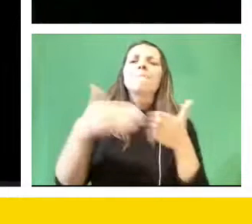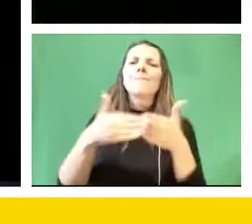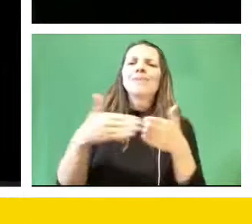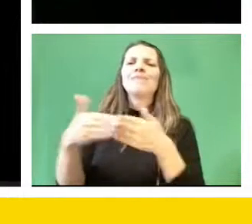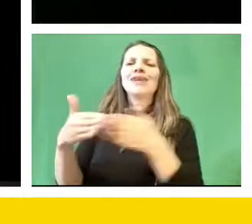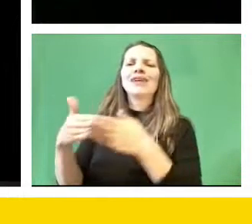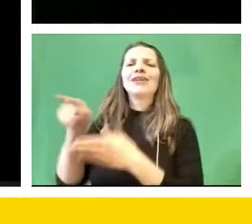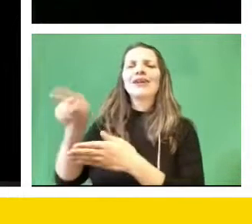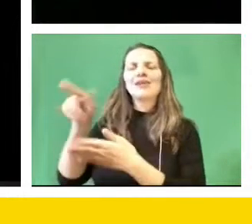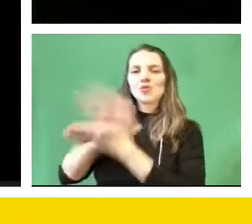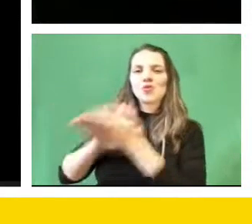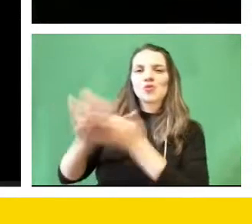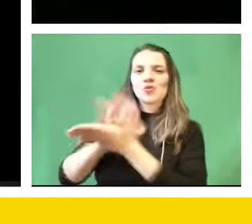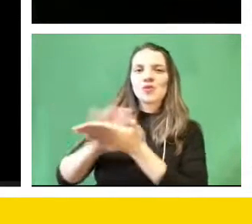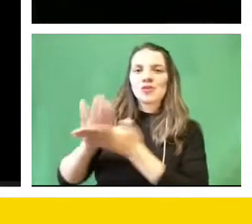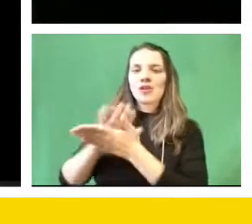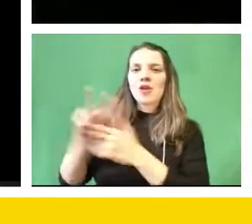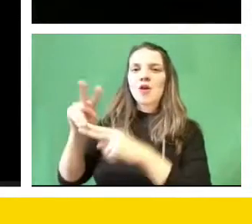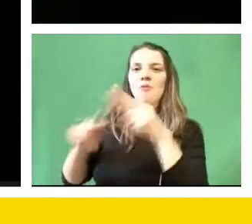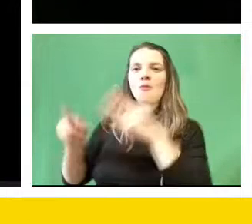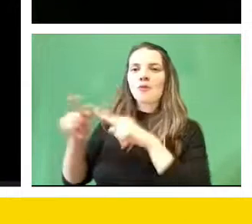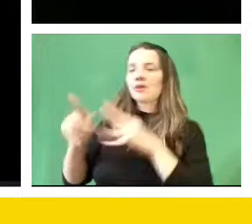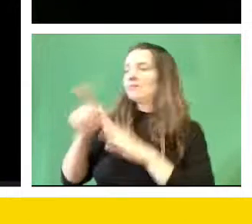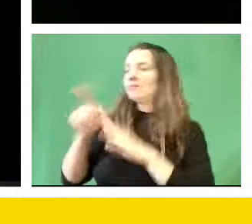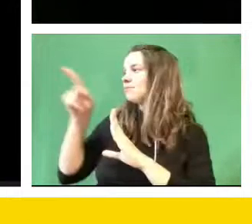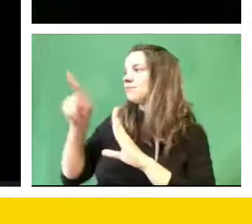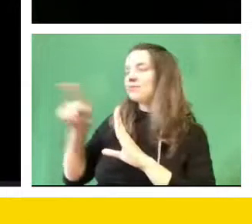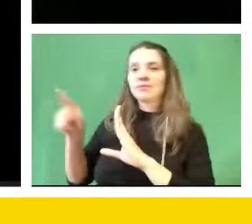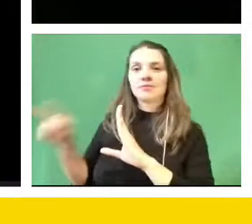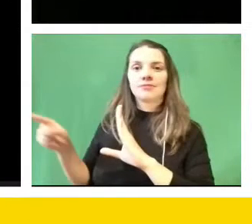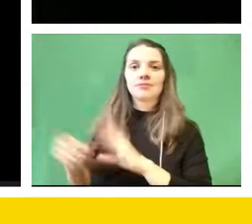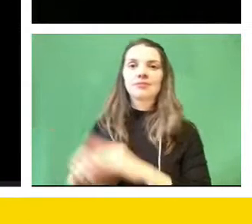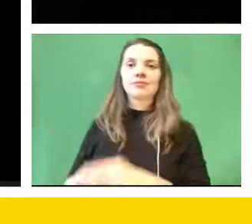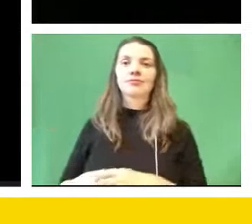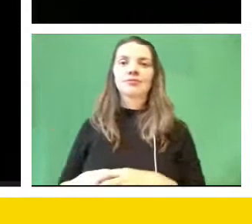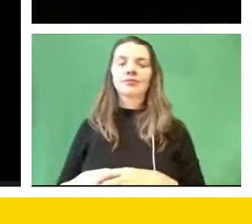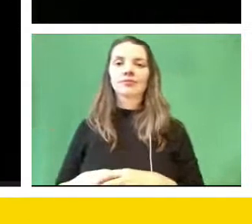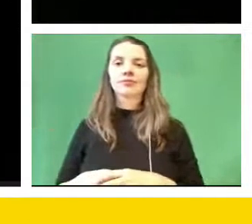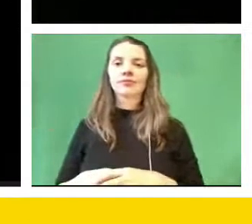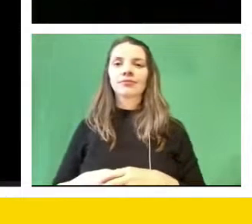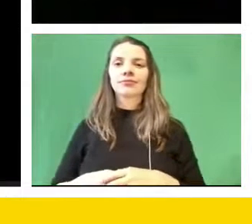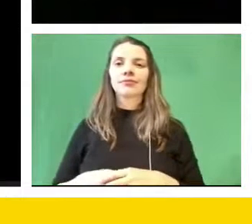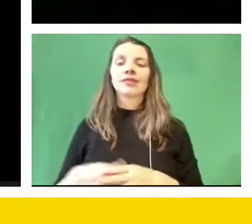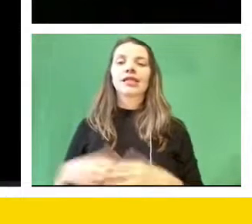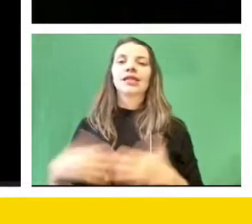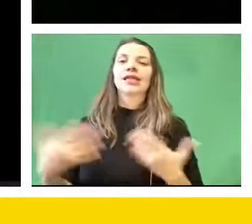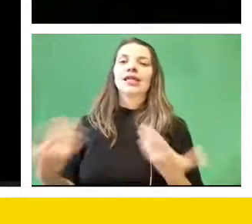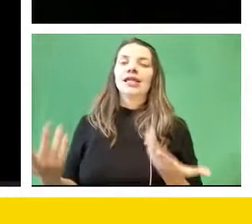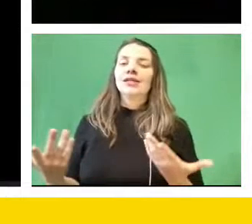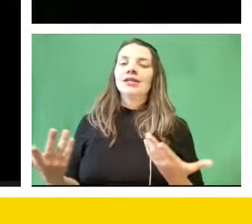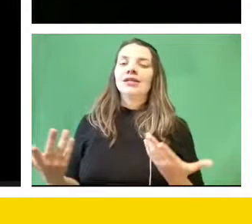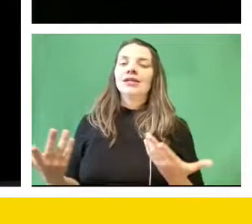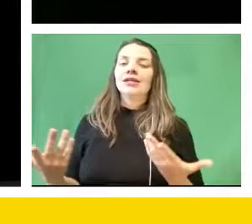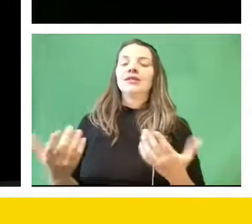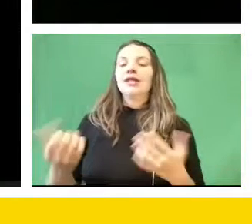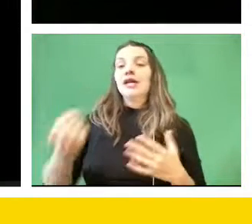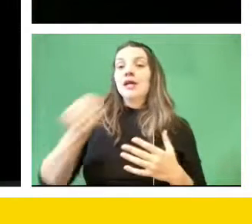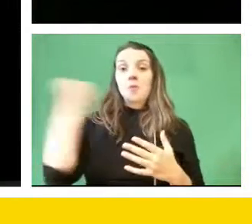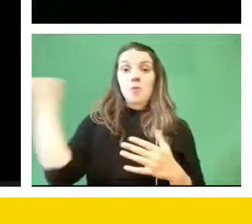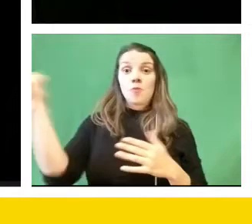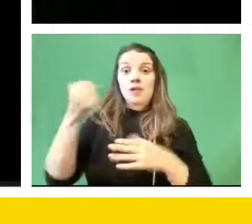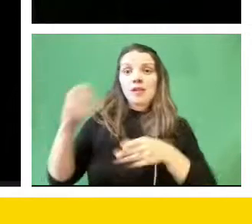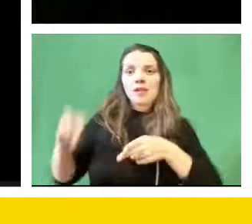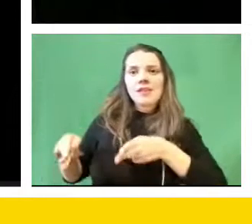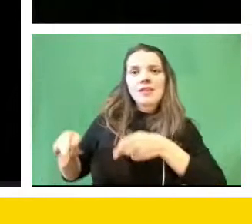encontradas, en donde pues realmente la conclusión es que para el edificio que se estaba analizando, que era